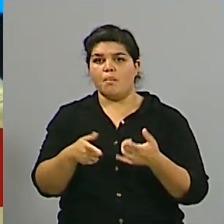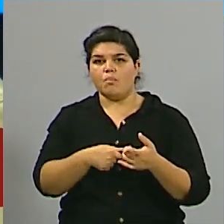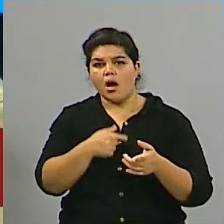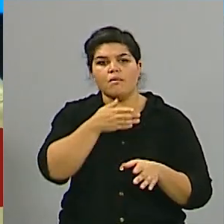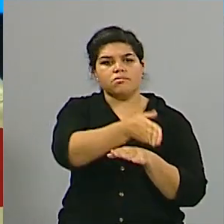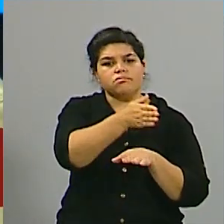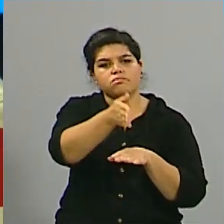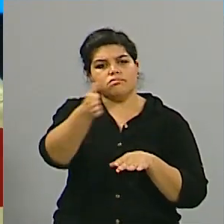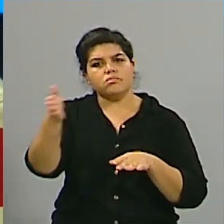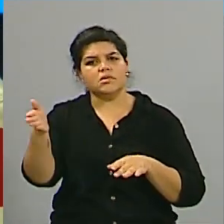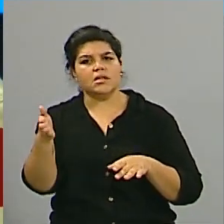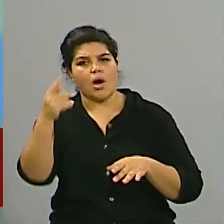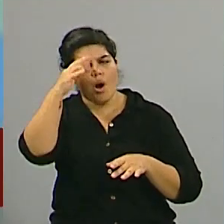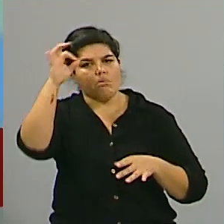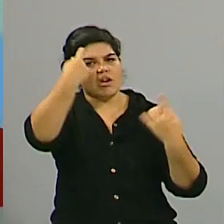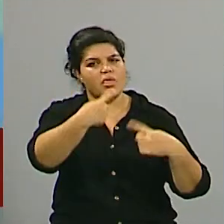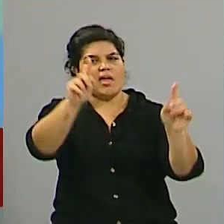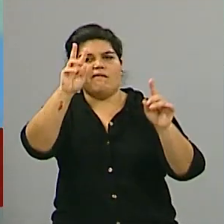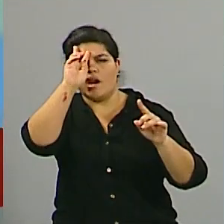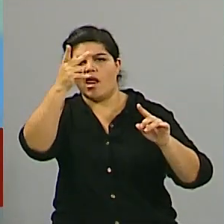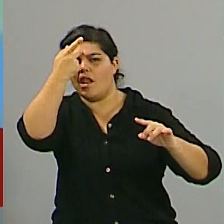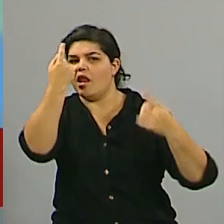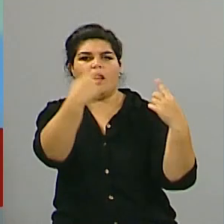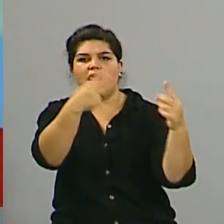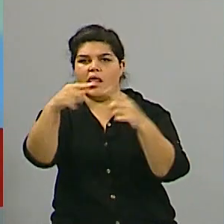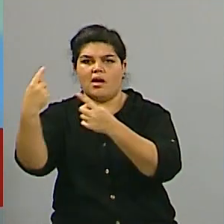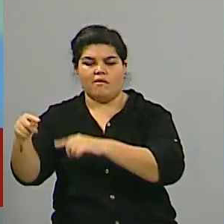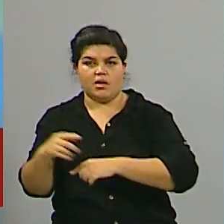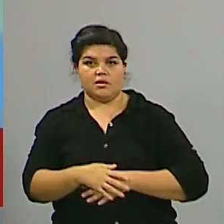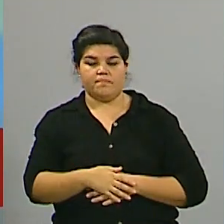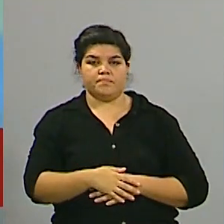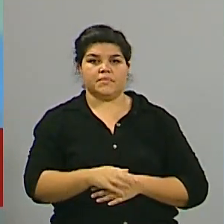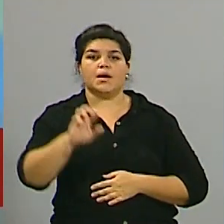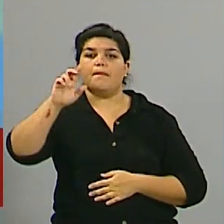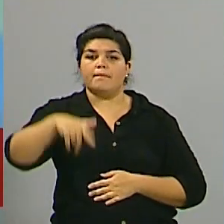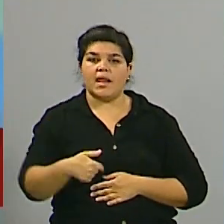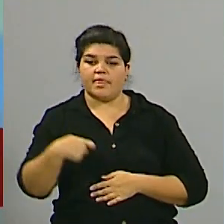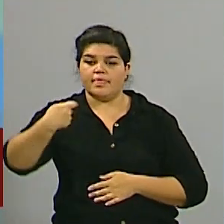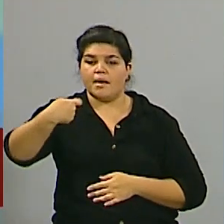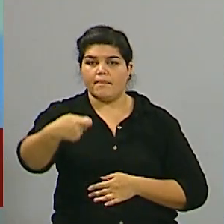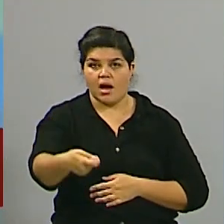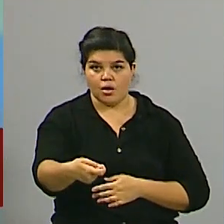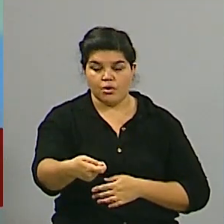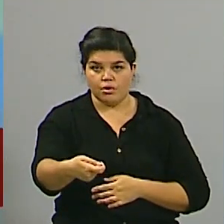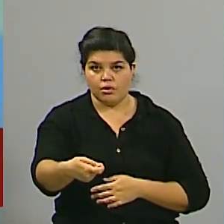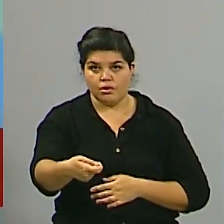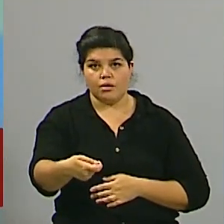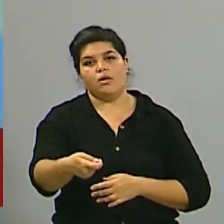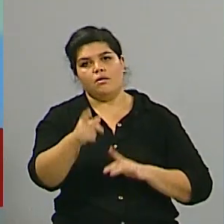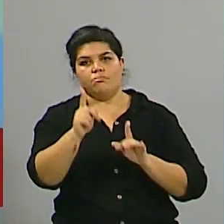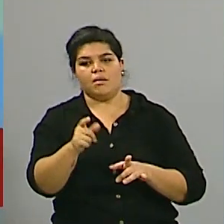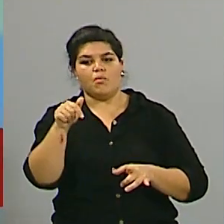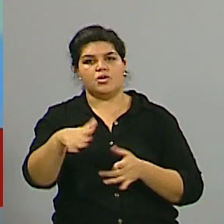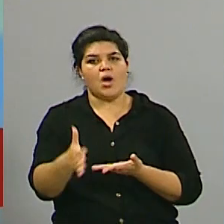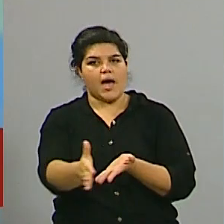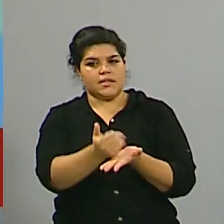hay un pensamiento totalmente distinto. Cuando hablamos del plan de pago de deuda previsional o de las moratorias previsionales, hay un nivel de aceptación. Y